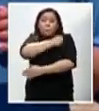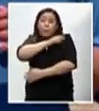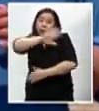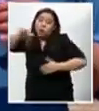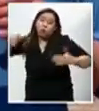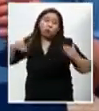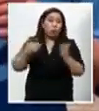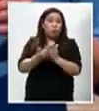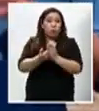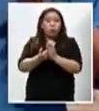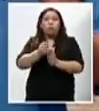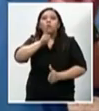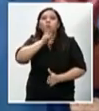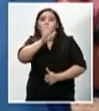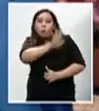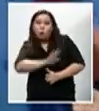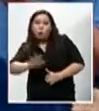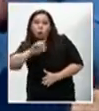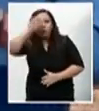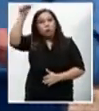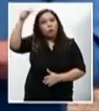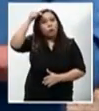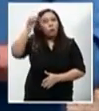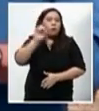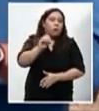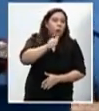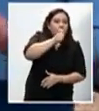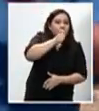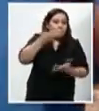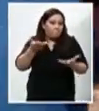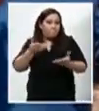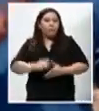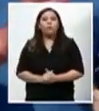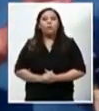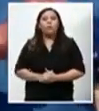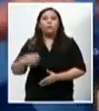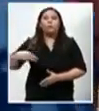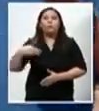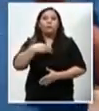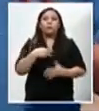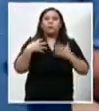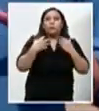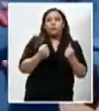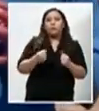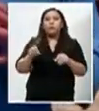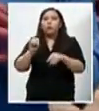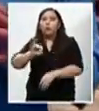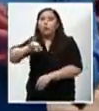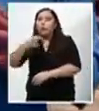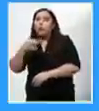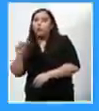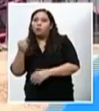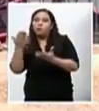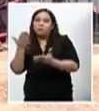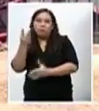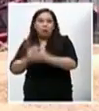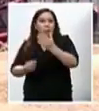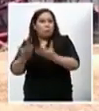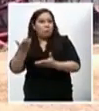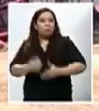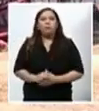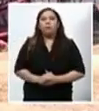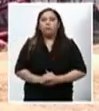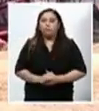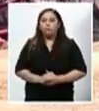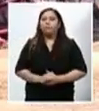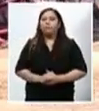hospitales y clínicas, sean públicas o privadas, sea la Secretaría de Salud o sea el Seguro Social. Así